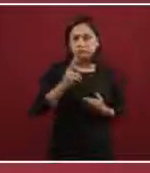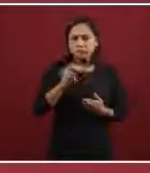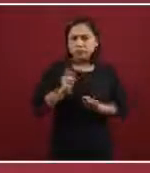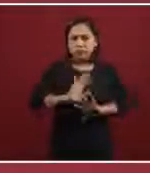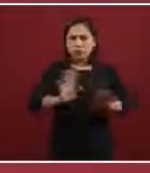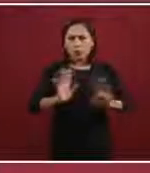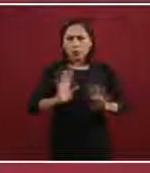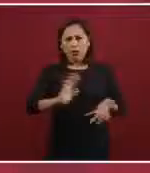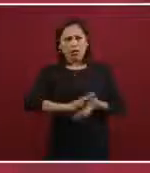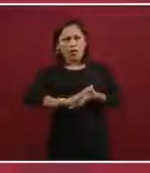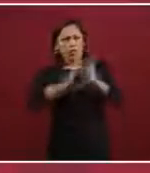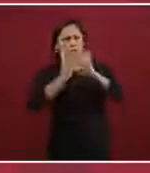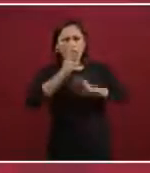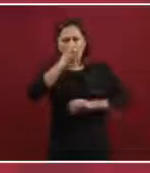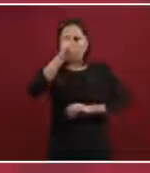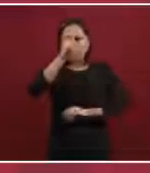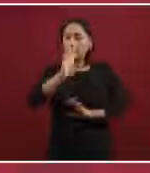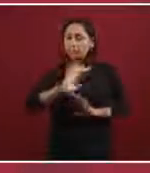violencia